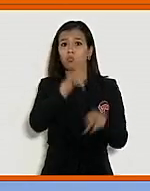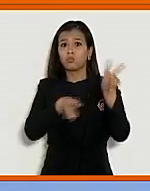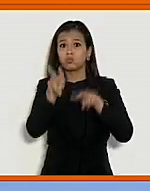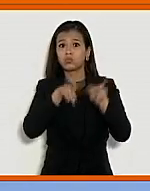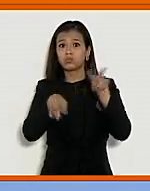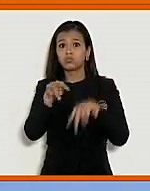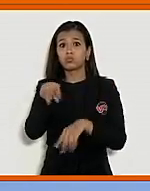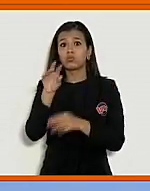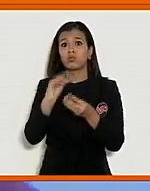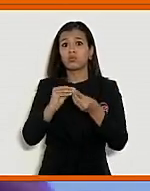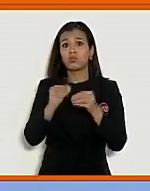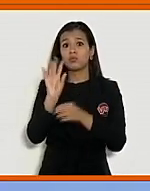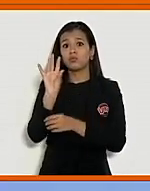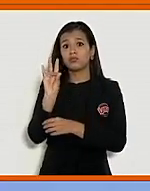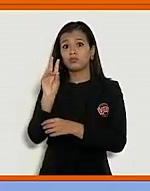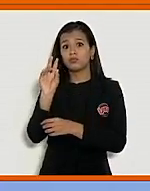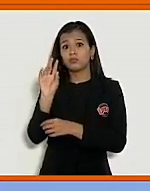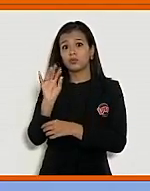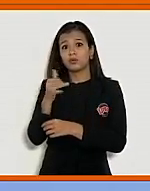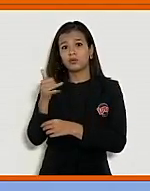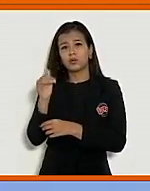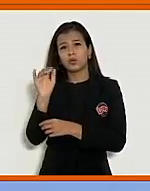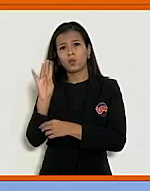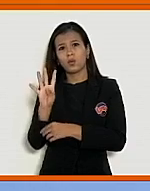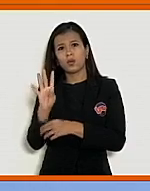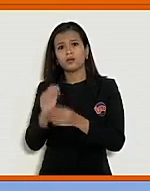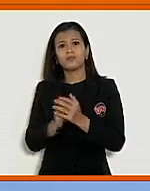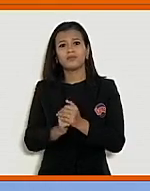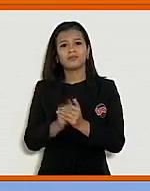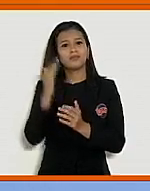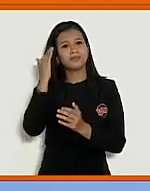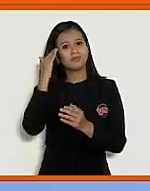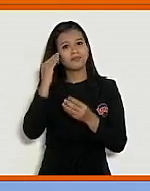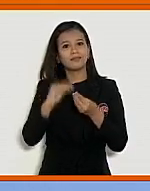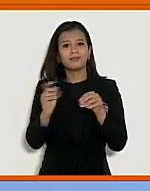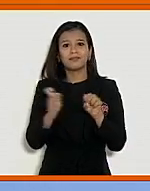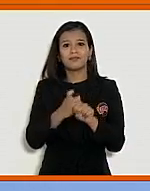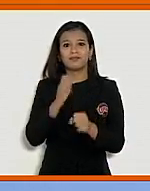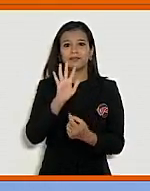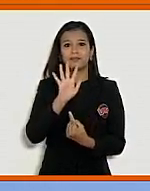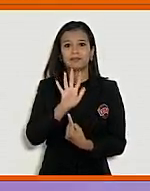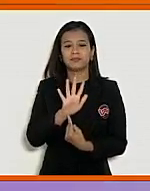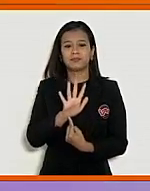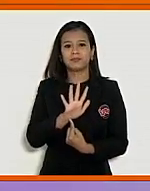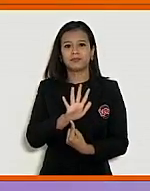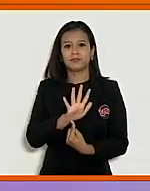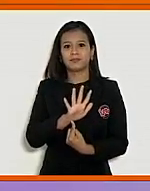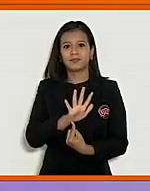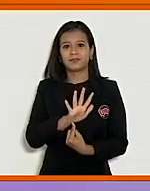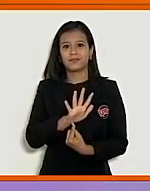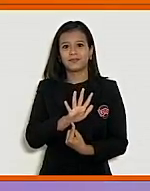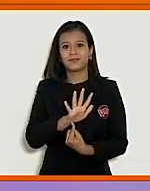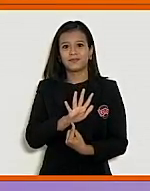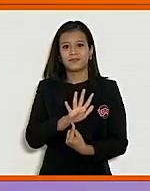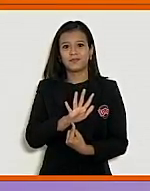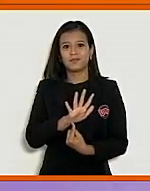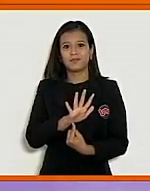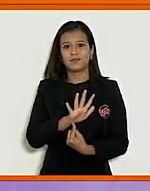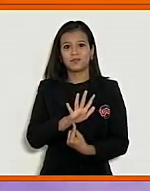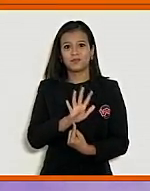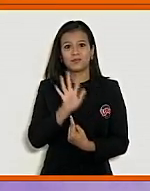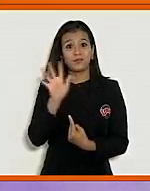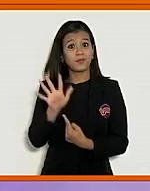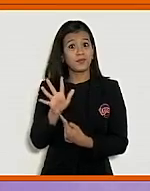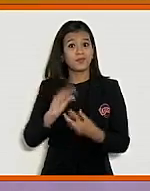Telecadena 74. No te lo pierdas. Primer dígito ganador, este es 5. Segundo dígito, este es el